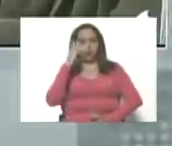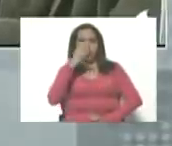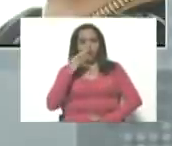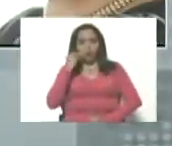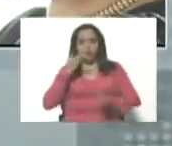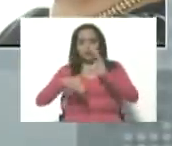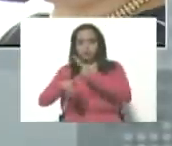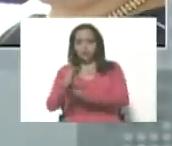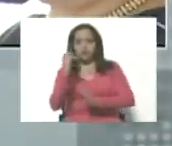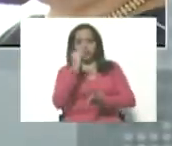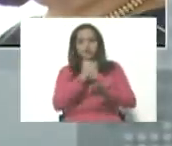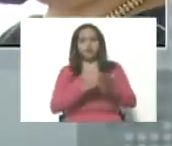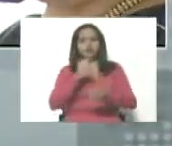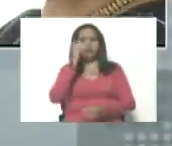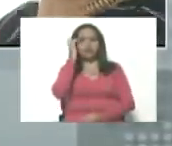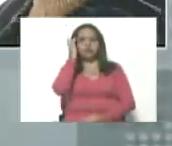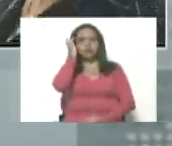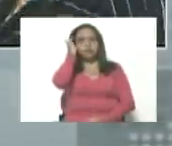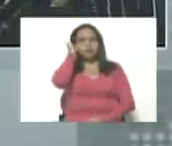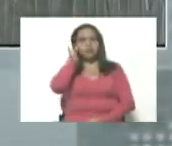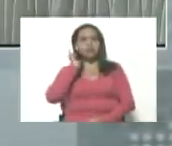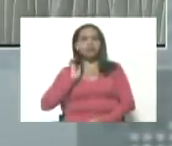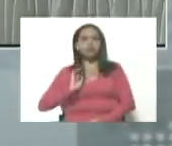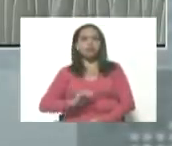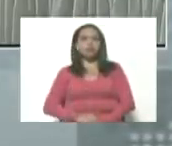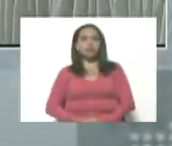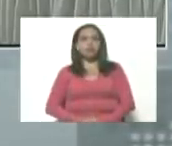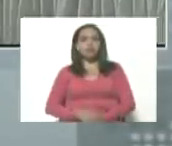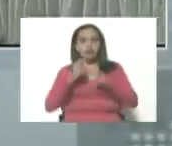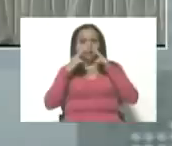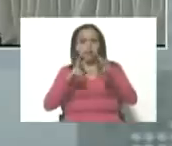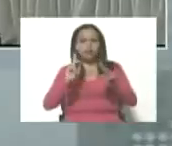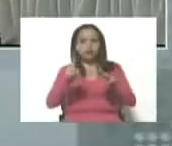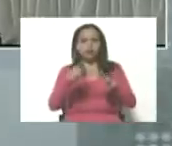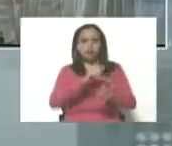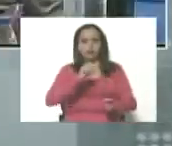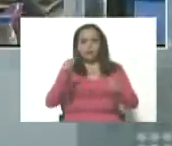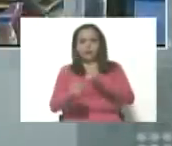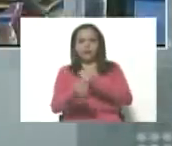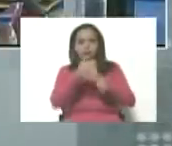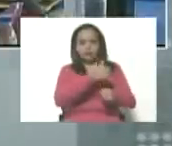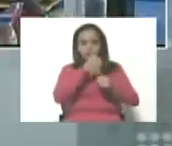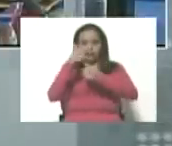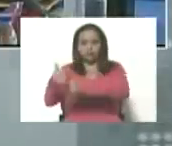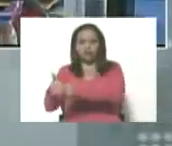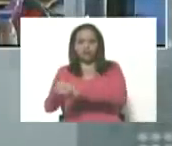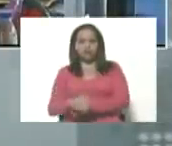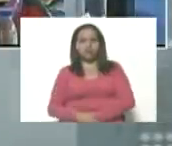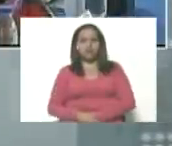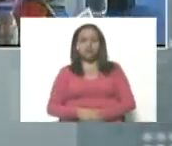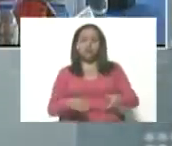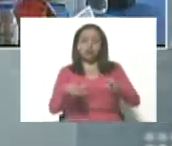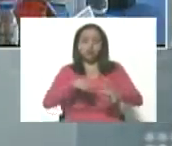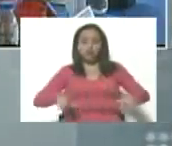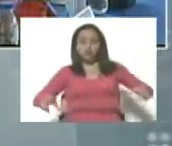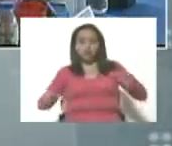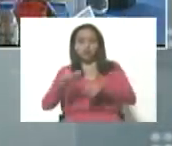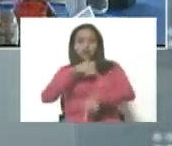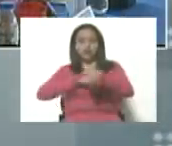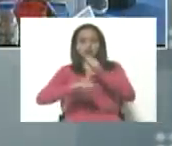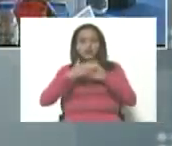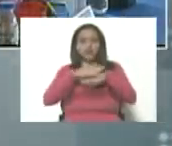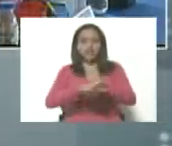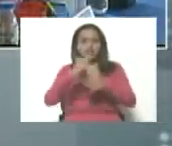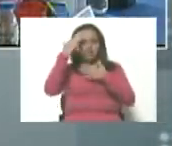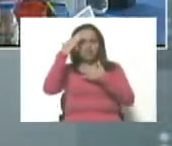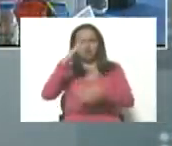inscribirse. Estuve viendo también la transmisión de mando de las regiones de defensa integral. Mi